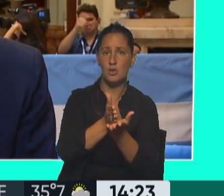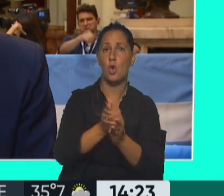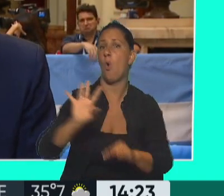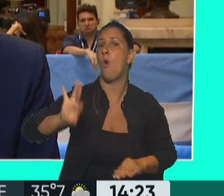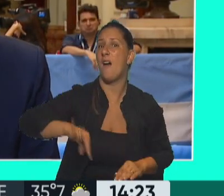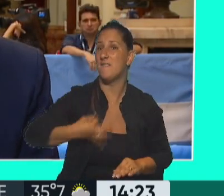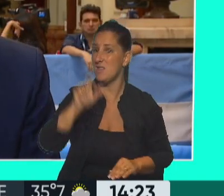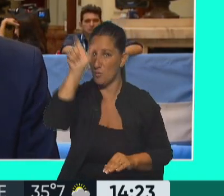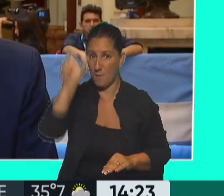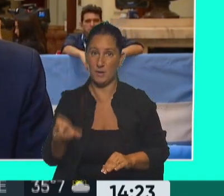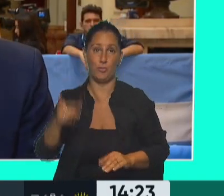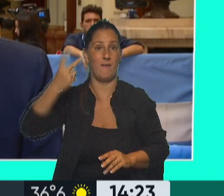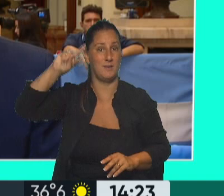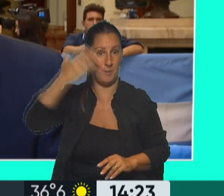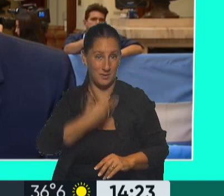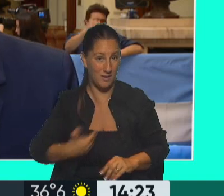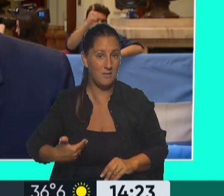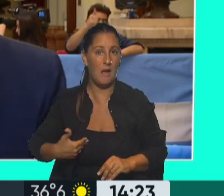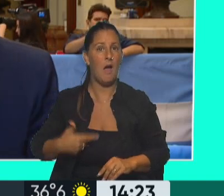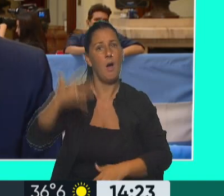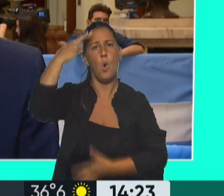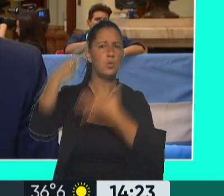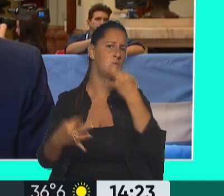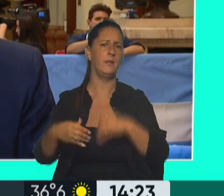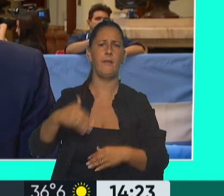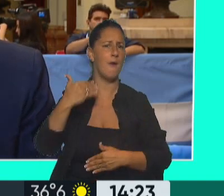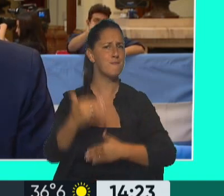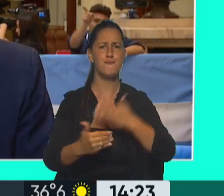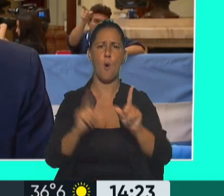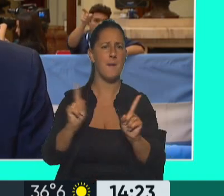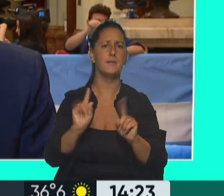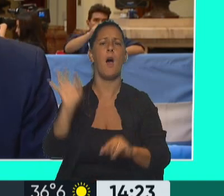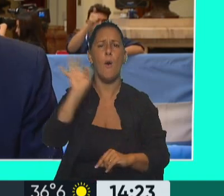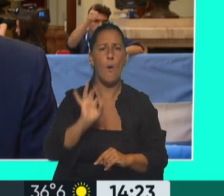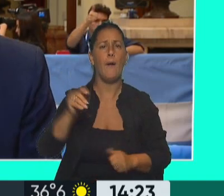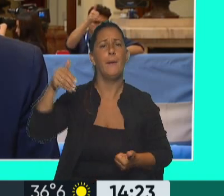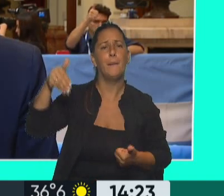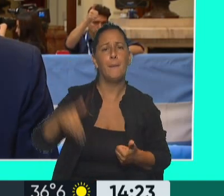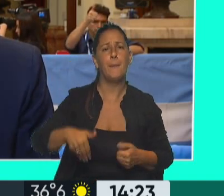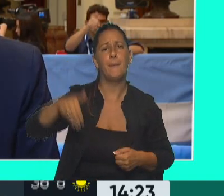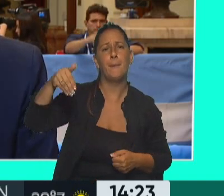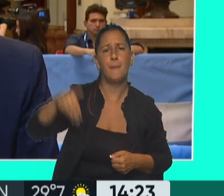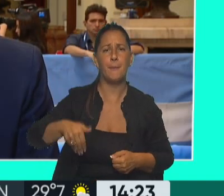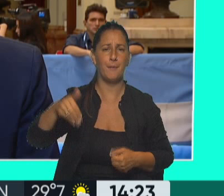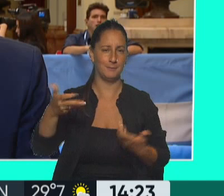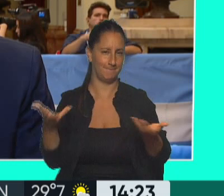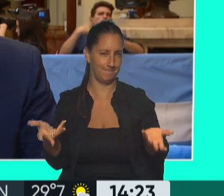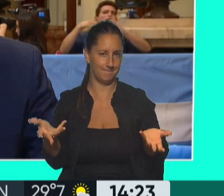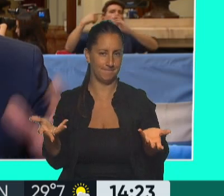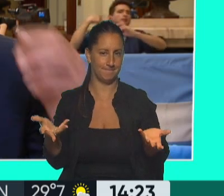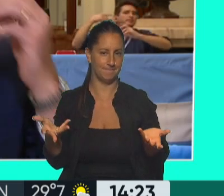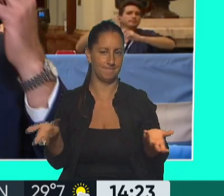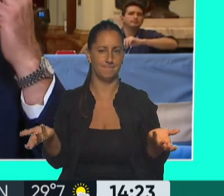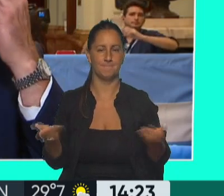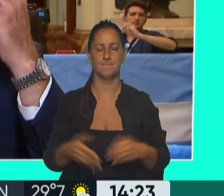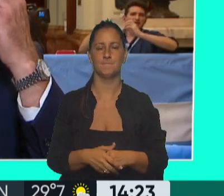del peronismo o de la vicepresidenta, la justicia no avanza o avanza a paso de tortuga, ¿no? No hablemos